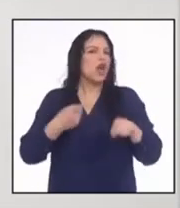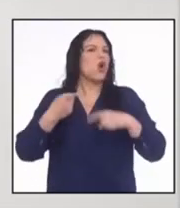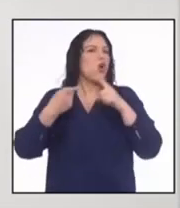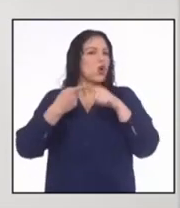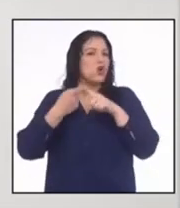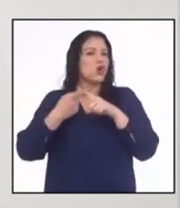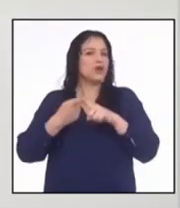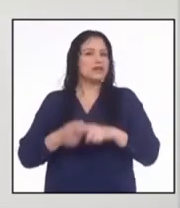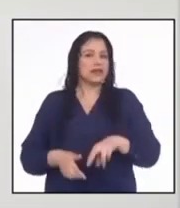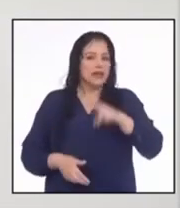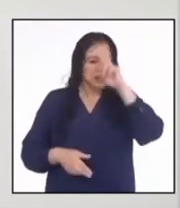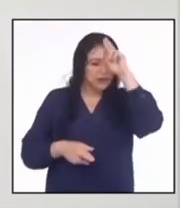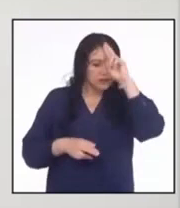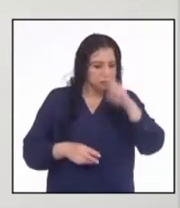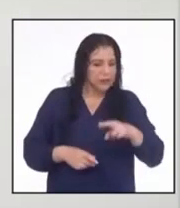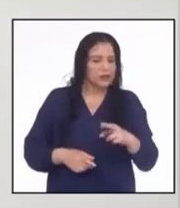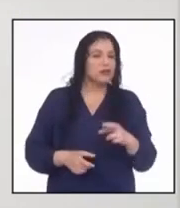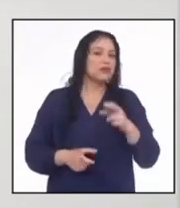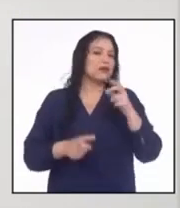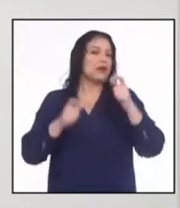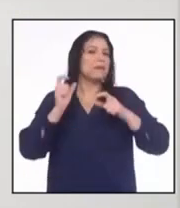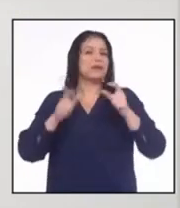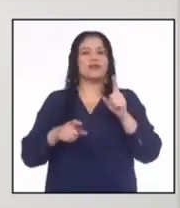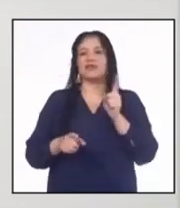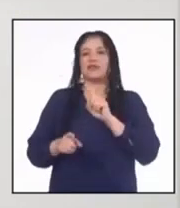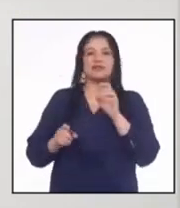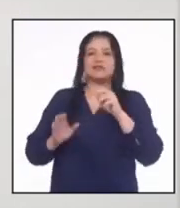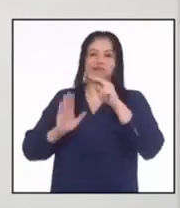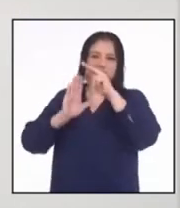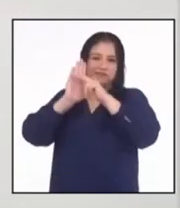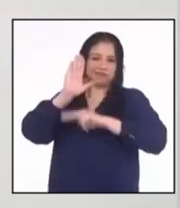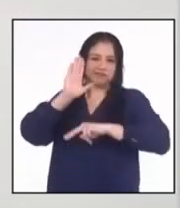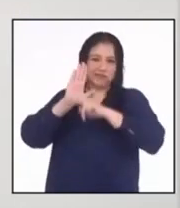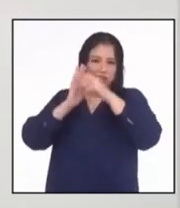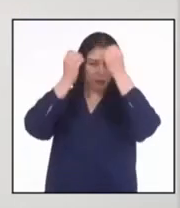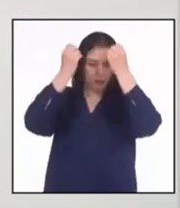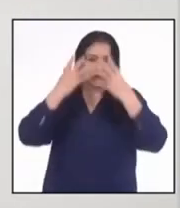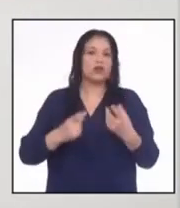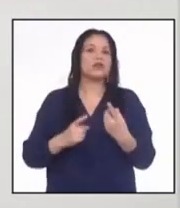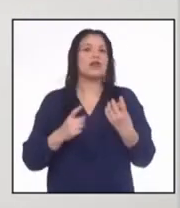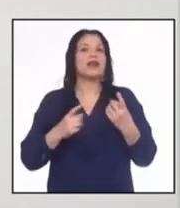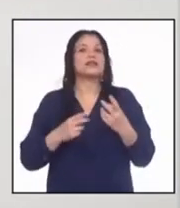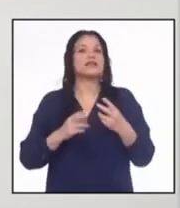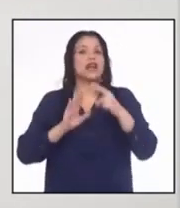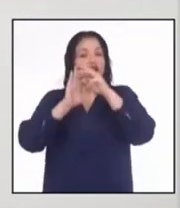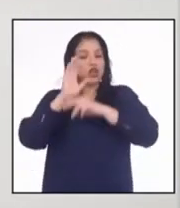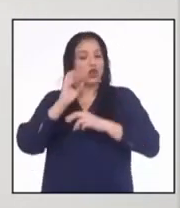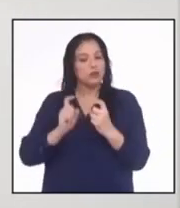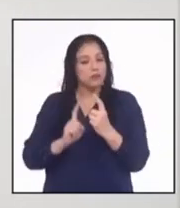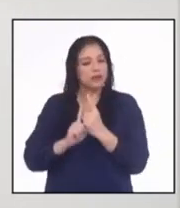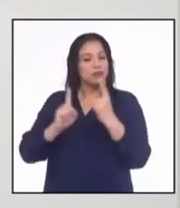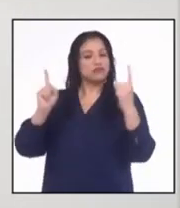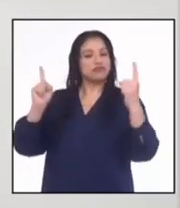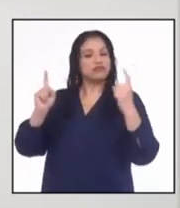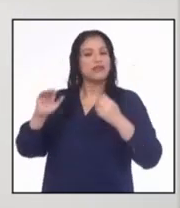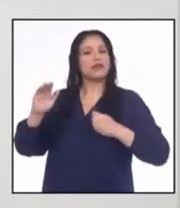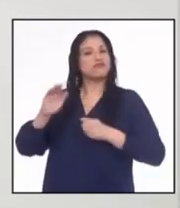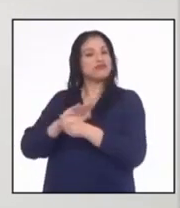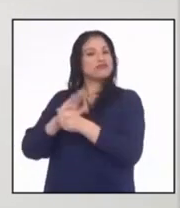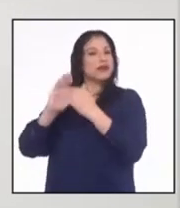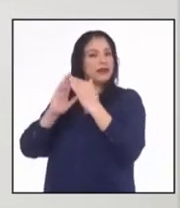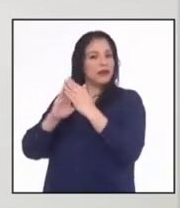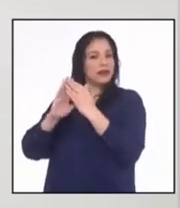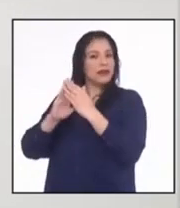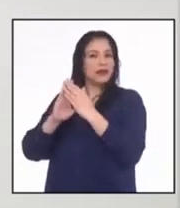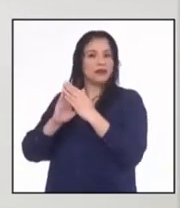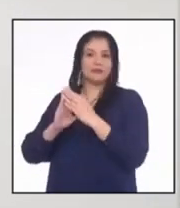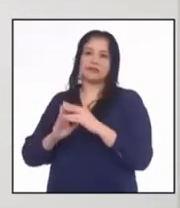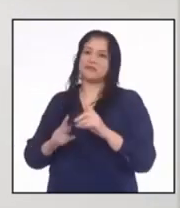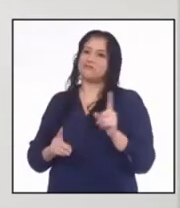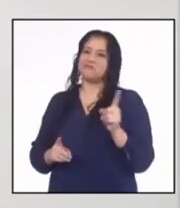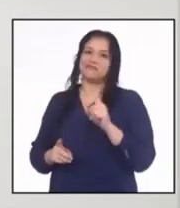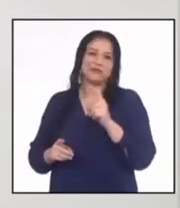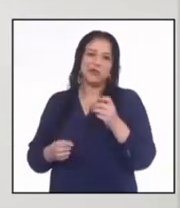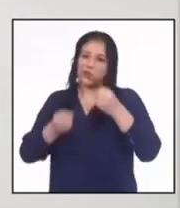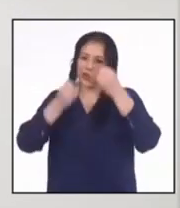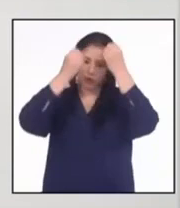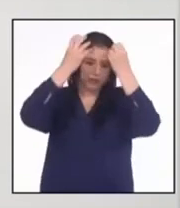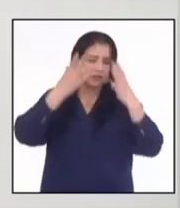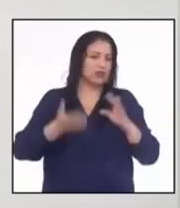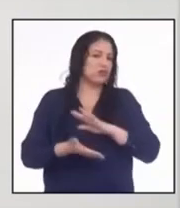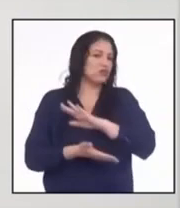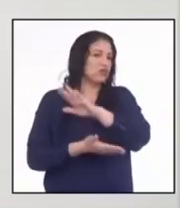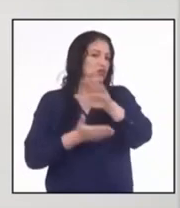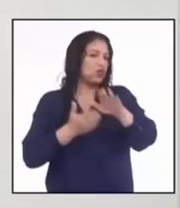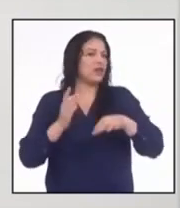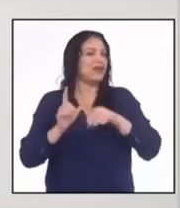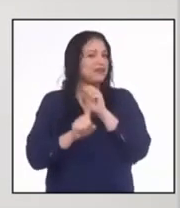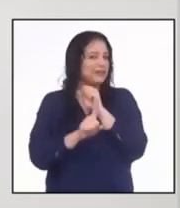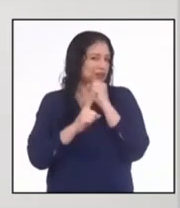el respeto ciudadano a las normas, donde las medidas de distanciamiento y aislamiento social no fueron acatadas por toda